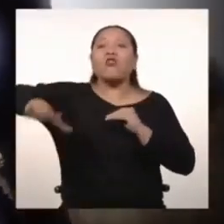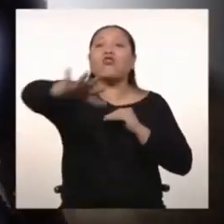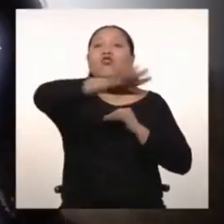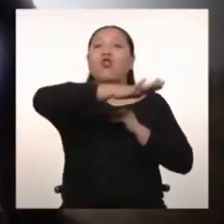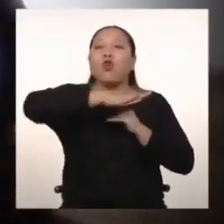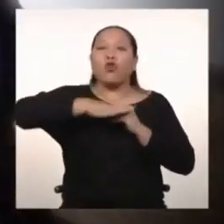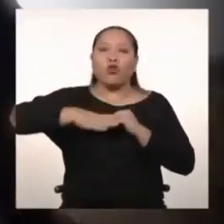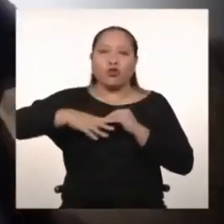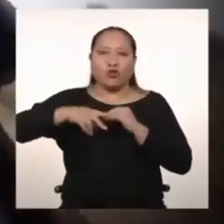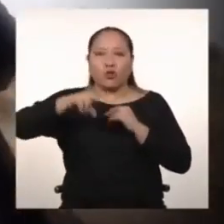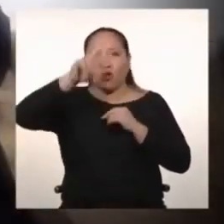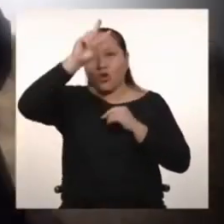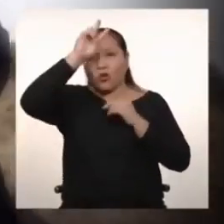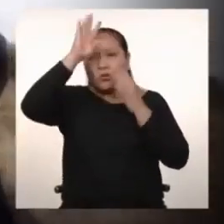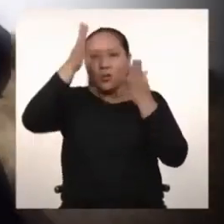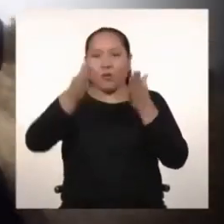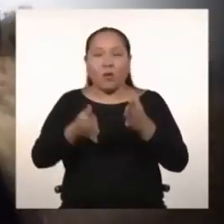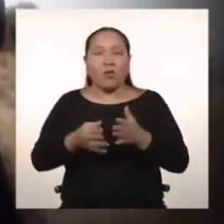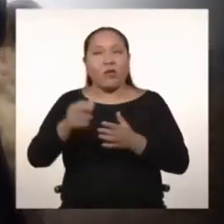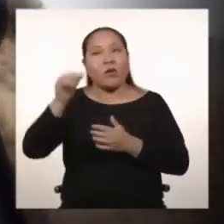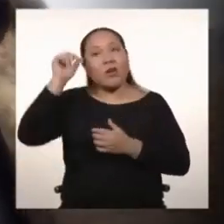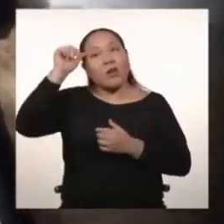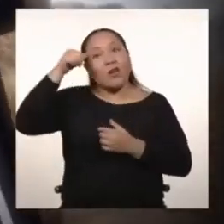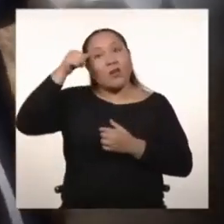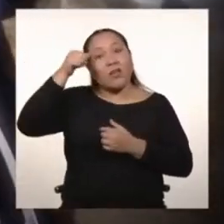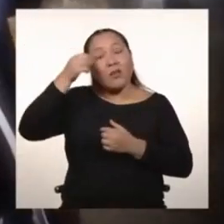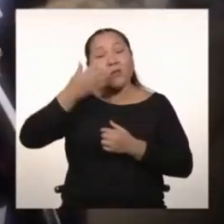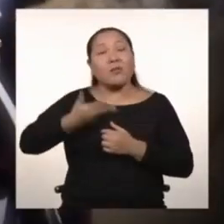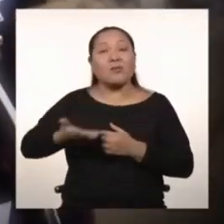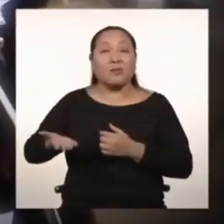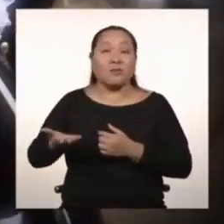común. Recordémoslo.